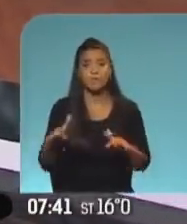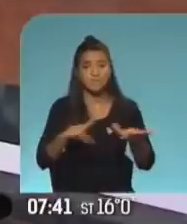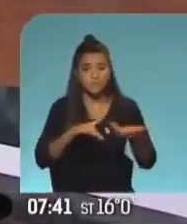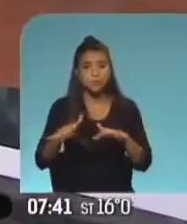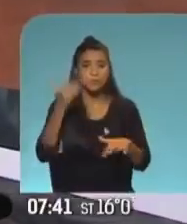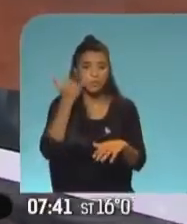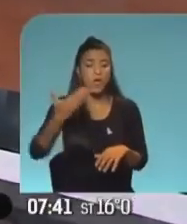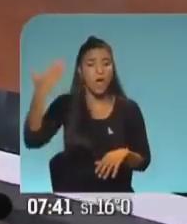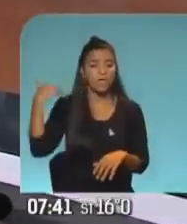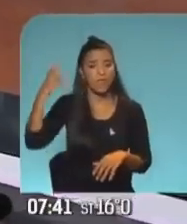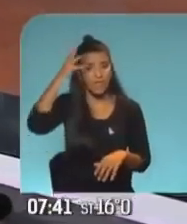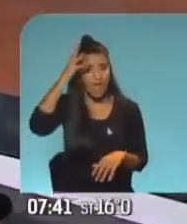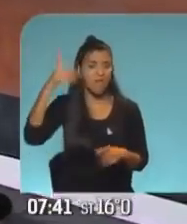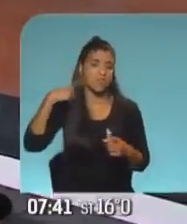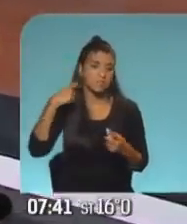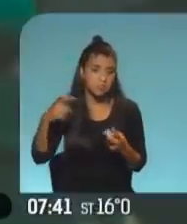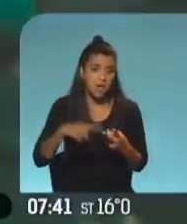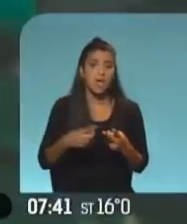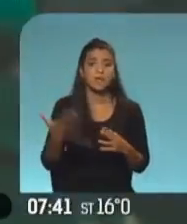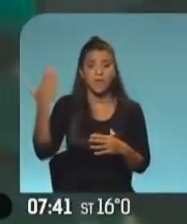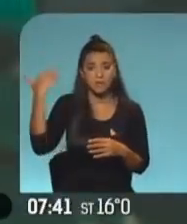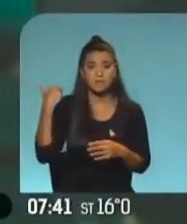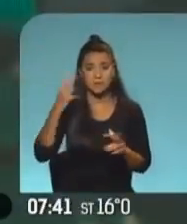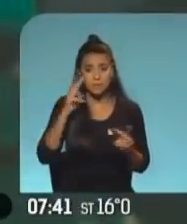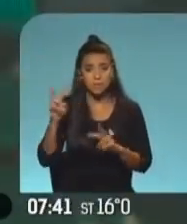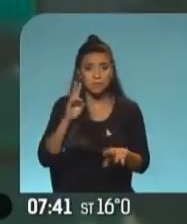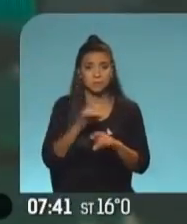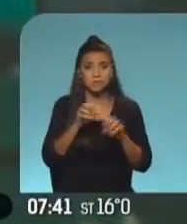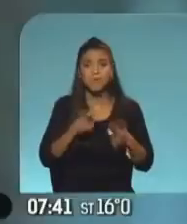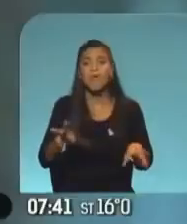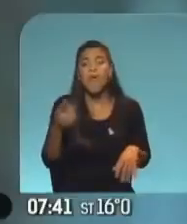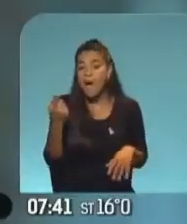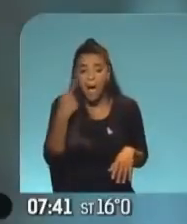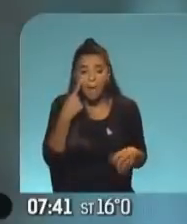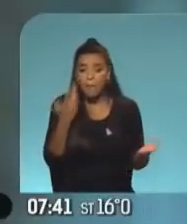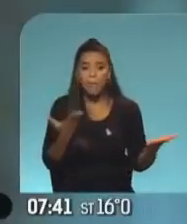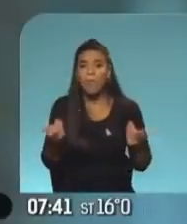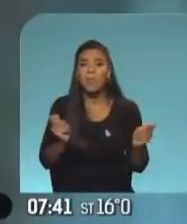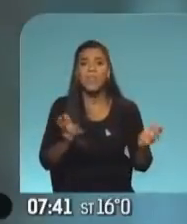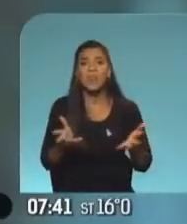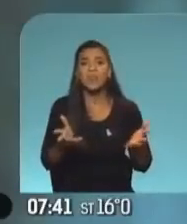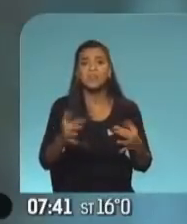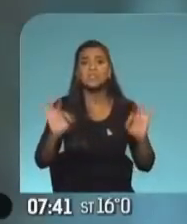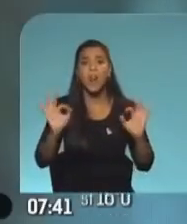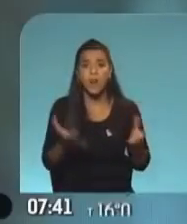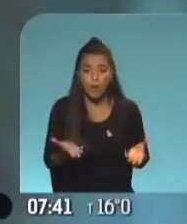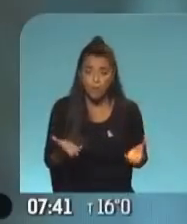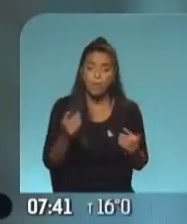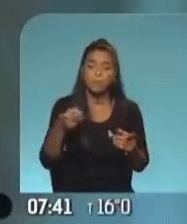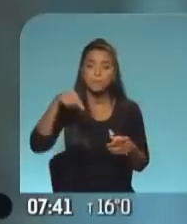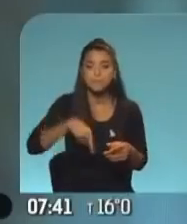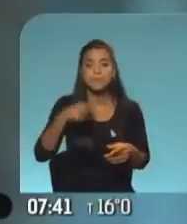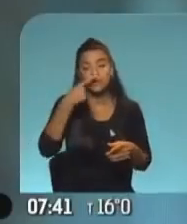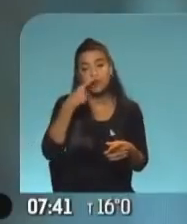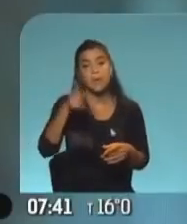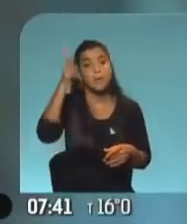que habíamos visto en Italia, en España. Claro, lo que se veía al principio, ¿no? Efectivamente, que hay que elegir a quién salvar y a quién no. Lo que es interesante es que Perú